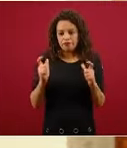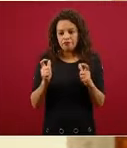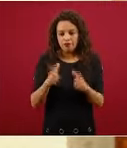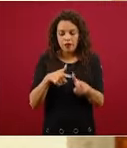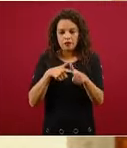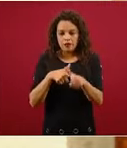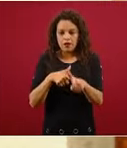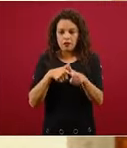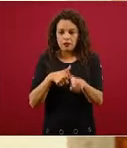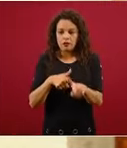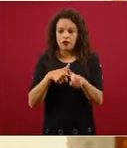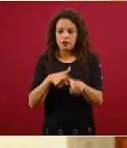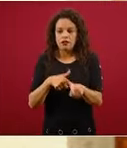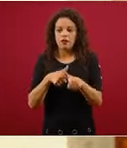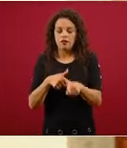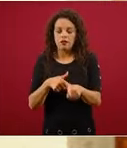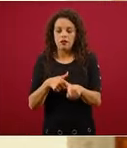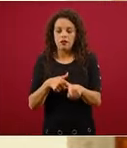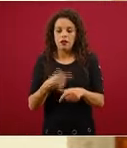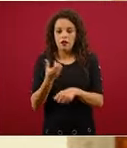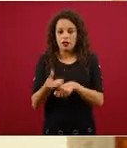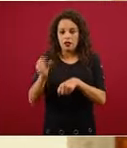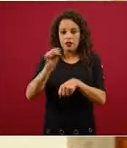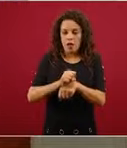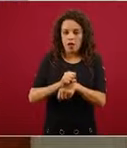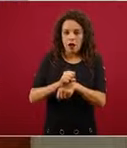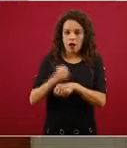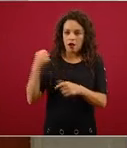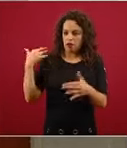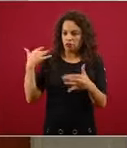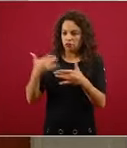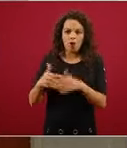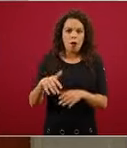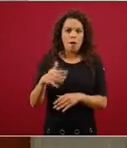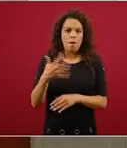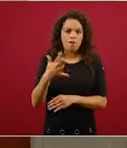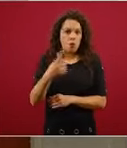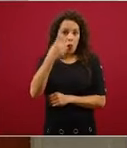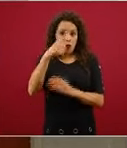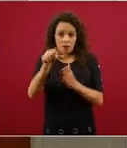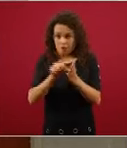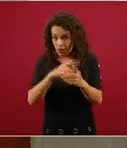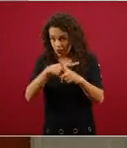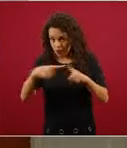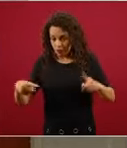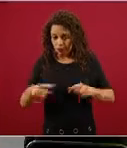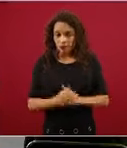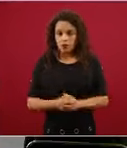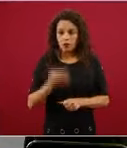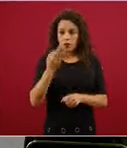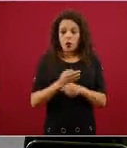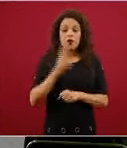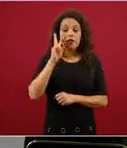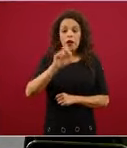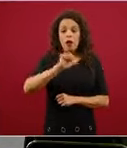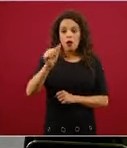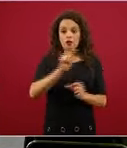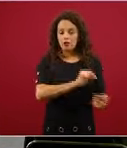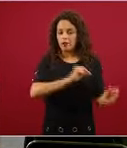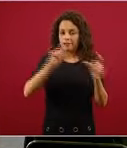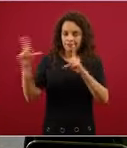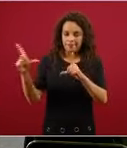permanente durante todas las semanas desde prácticamente hace ya mes y medio. Vamos a ver la siguiente diapositiva. Tenemos